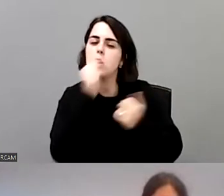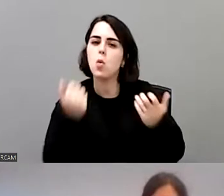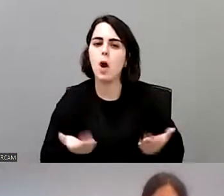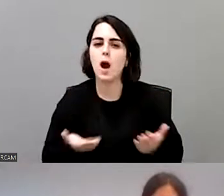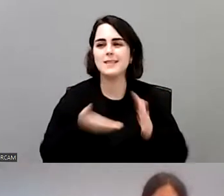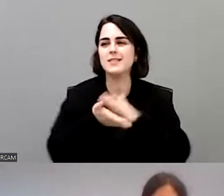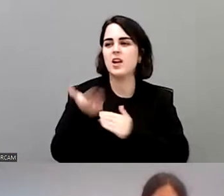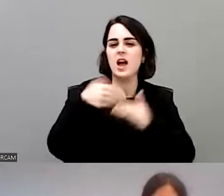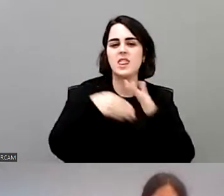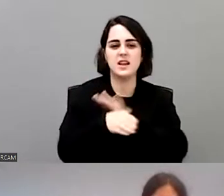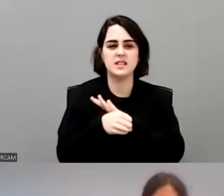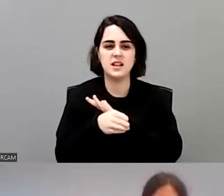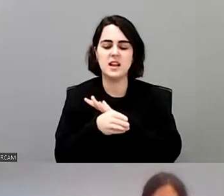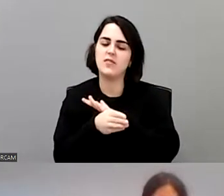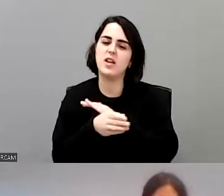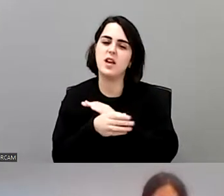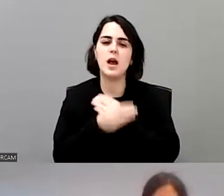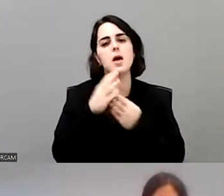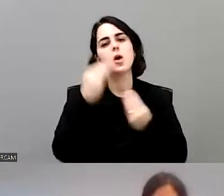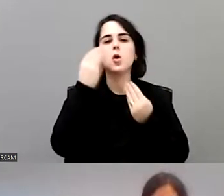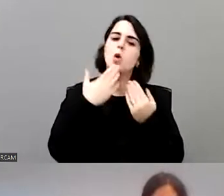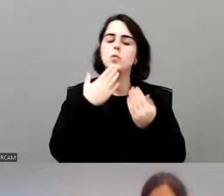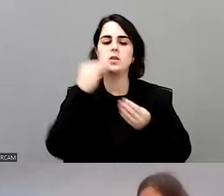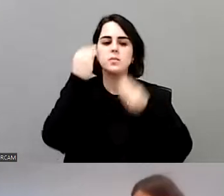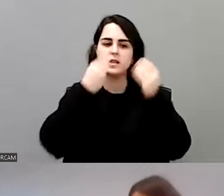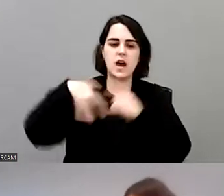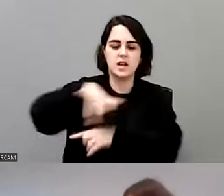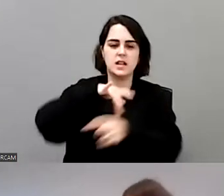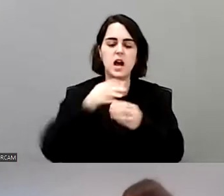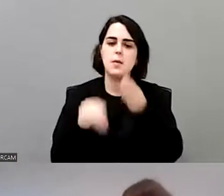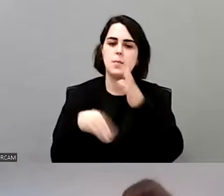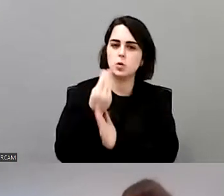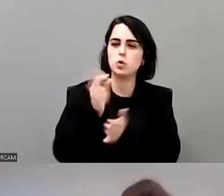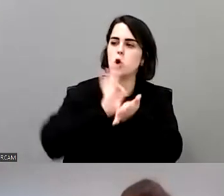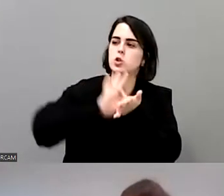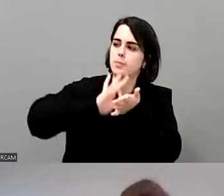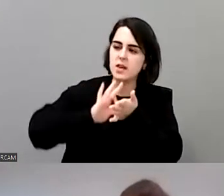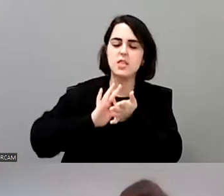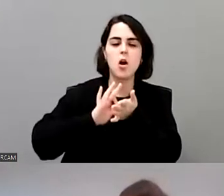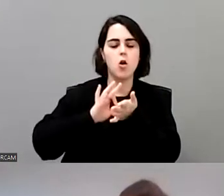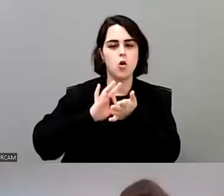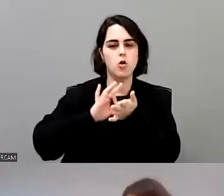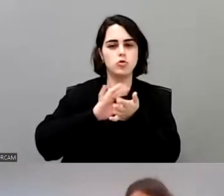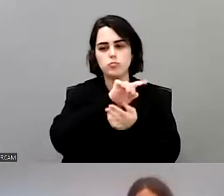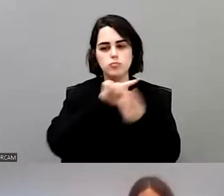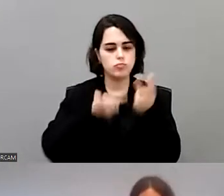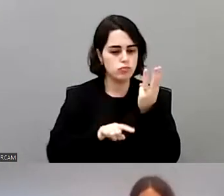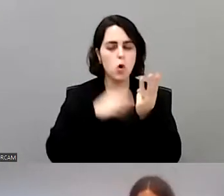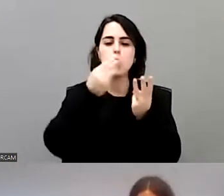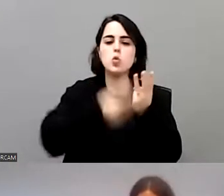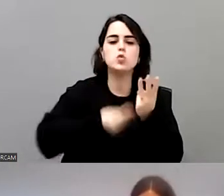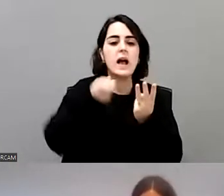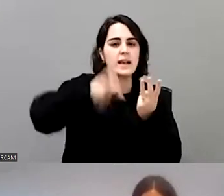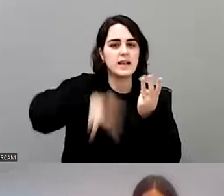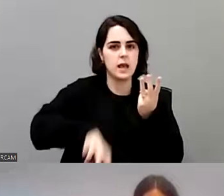la accesibilidad implica pensar y crear entornos, productos, servicios que puedan ser utilizables por todos